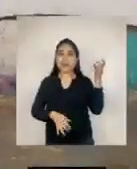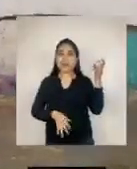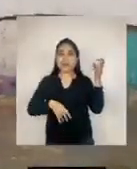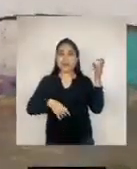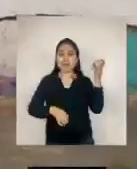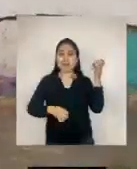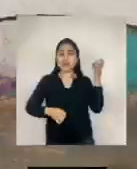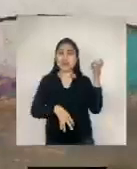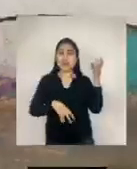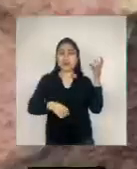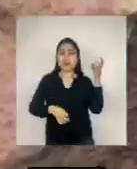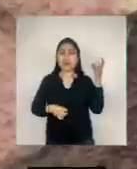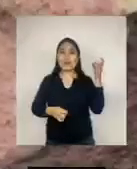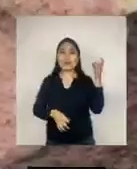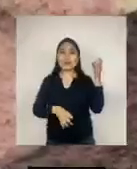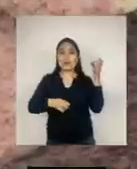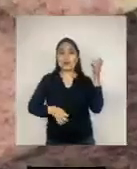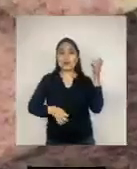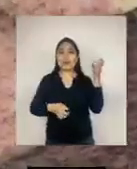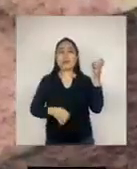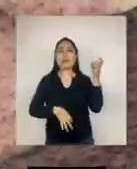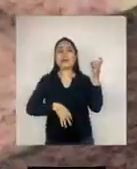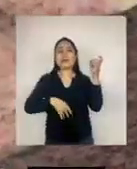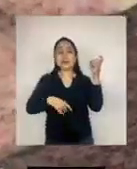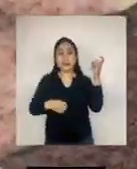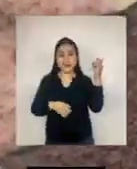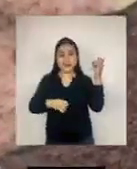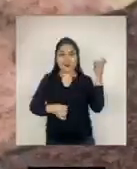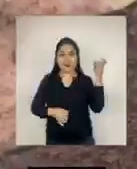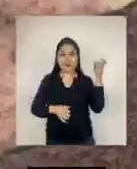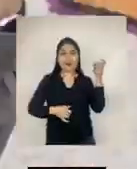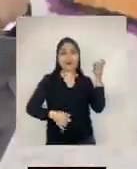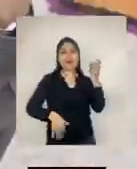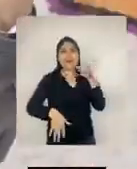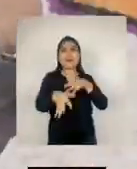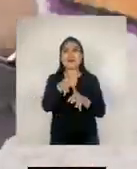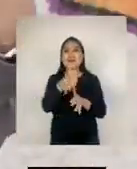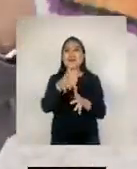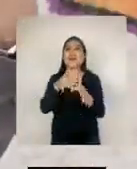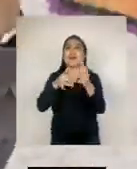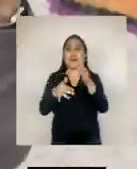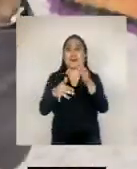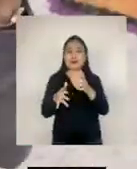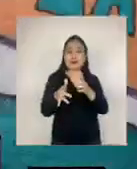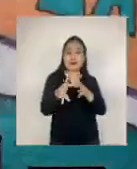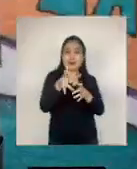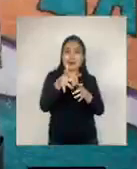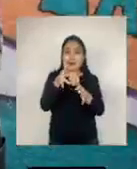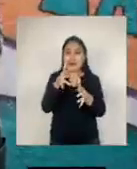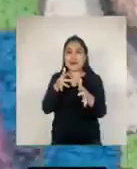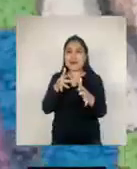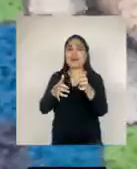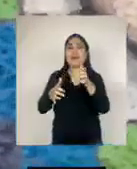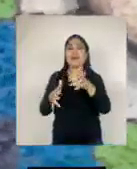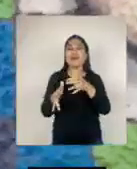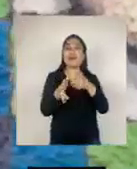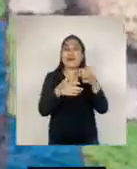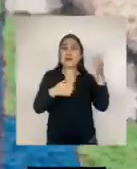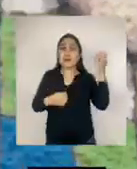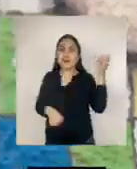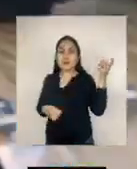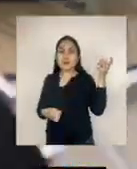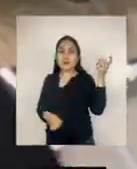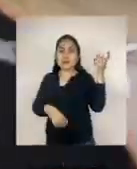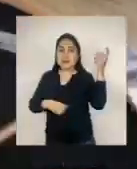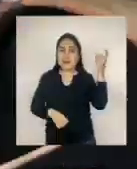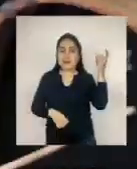por redes sociales. Eso. Porque cuando tú haces las cosas así, con este amor, resultan hermosas. Mirarte gente, ¿cómo no vamos a